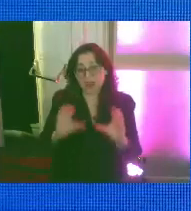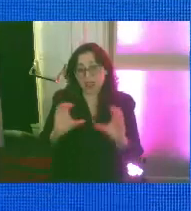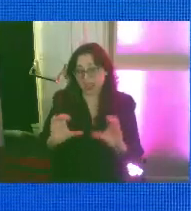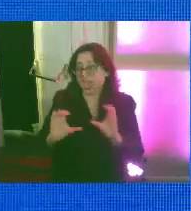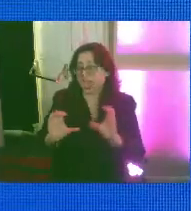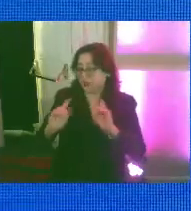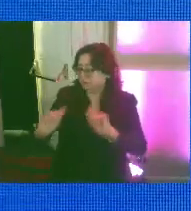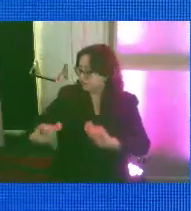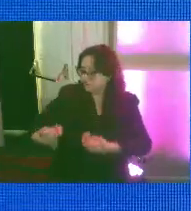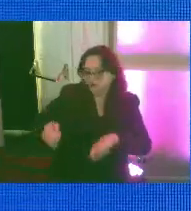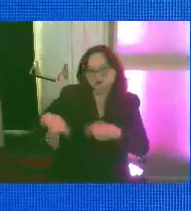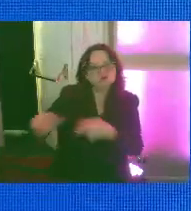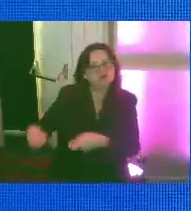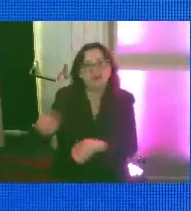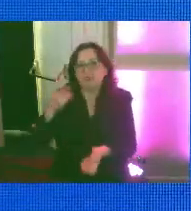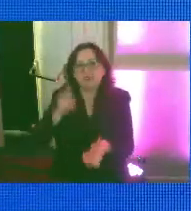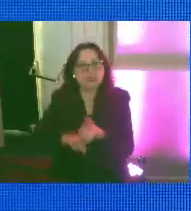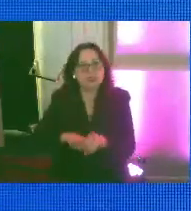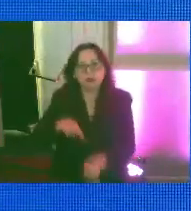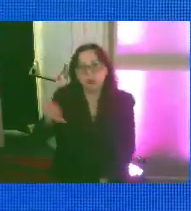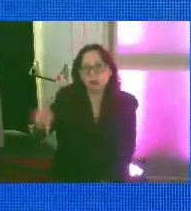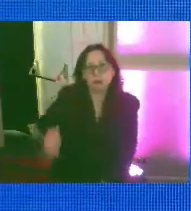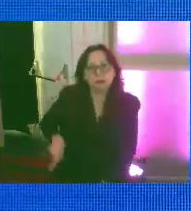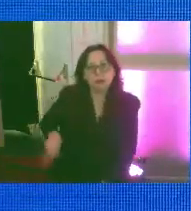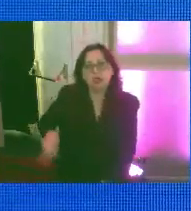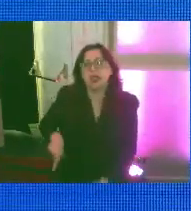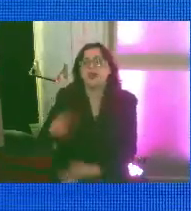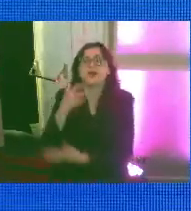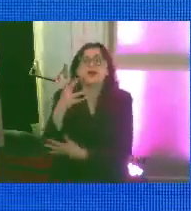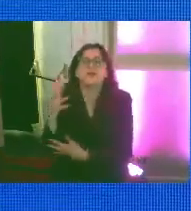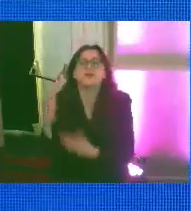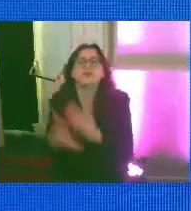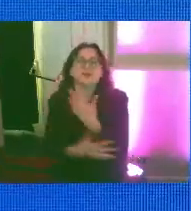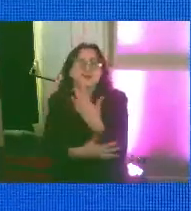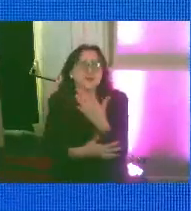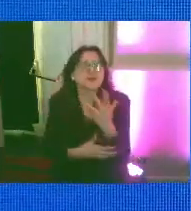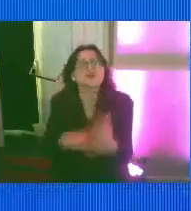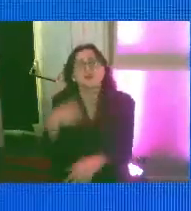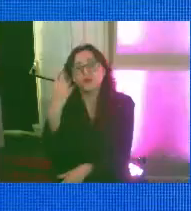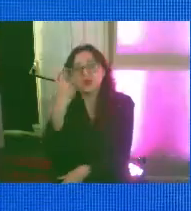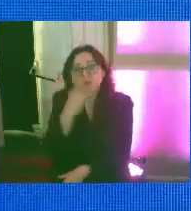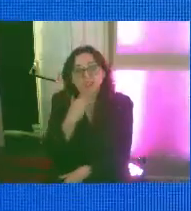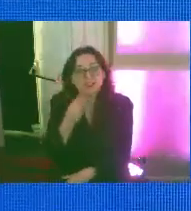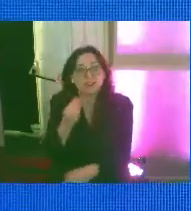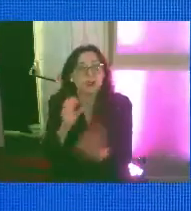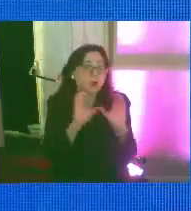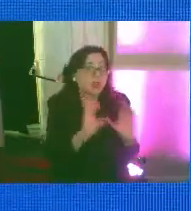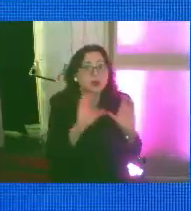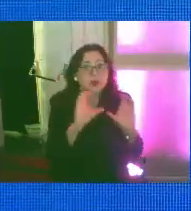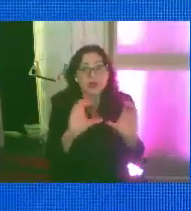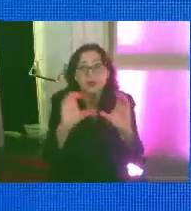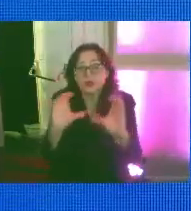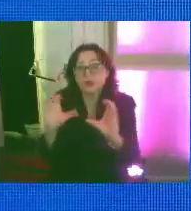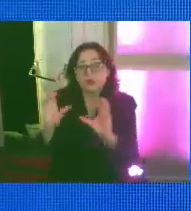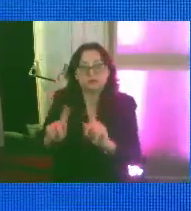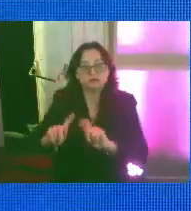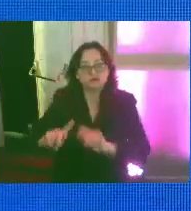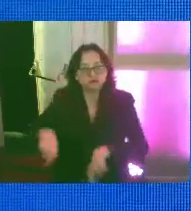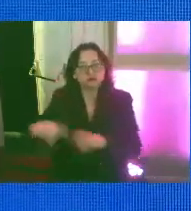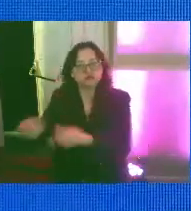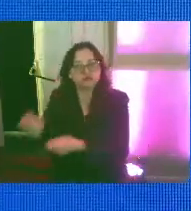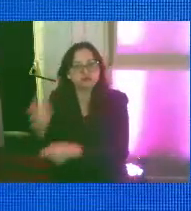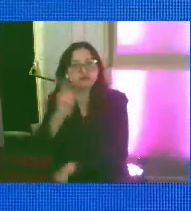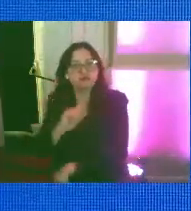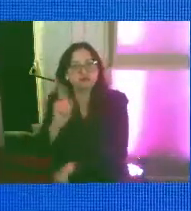en el gobierno, también cambio climático. Todas las cosas que son cuidar nos tocan a nosotras en los ministerios. ¿Y qué les toca a los